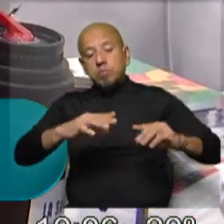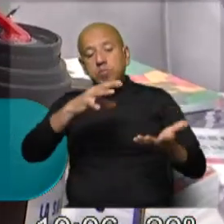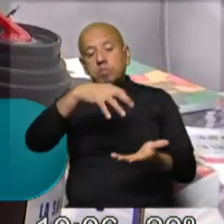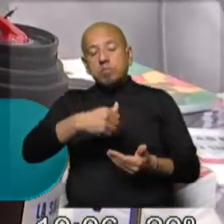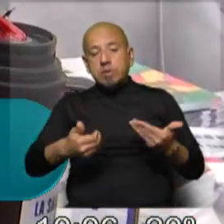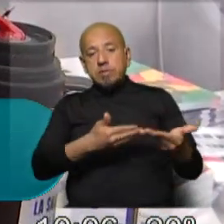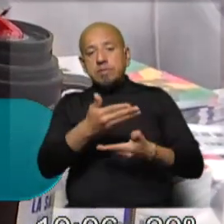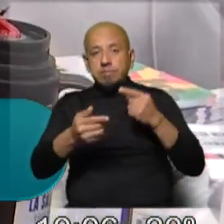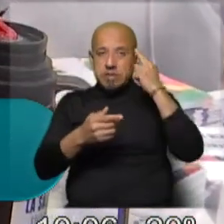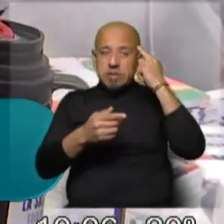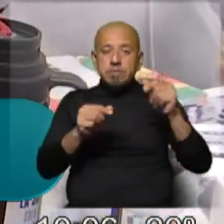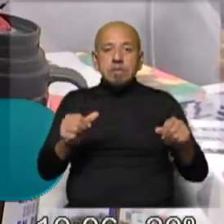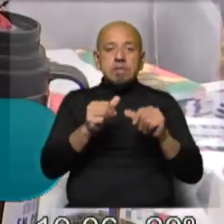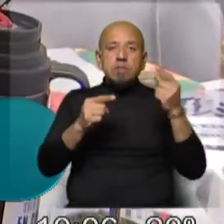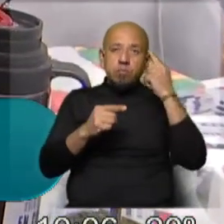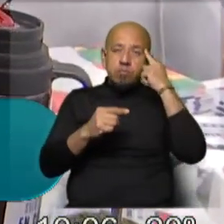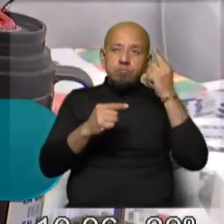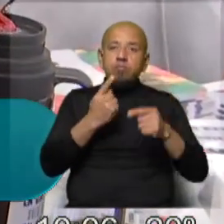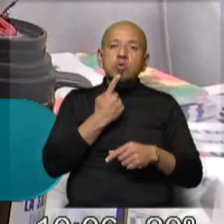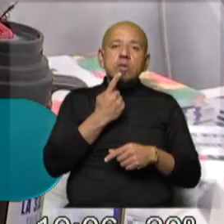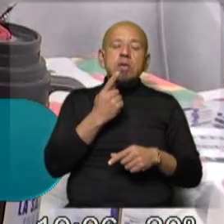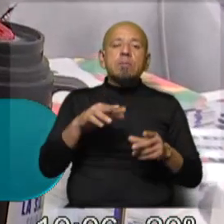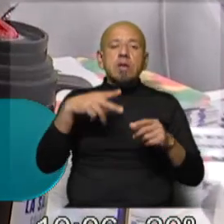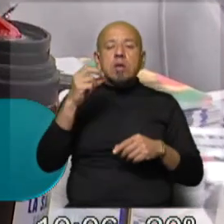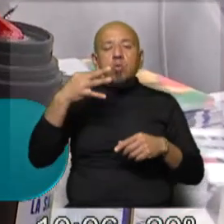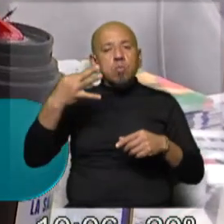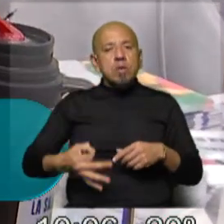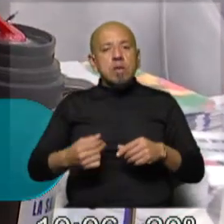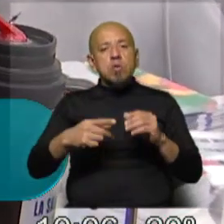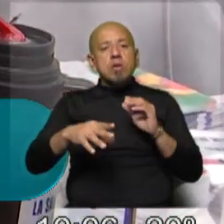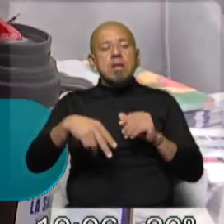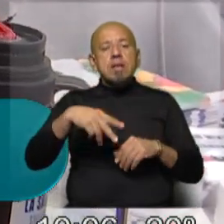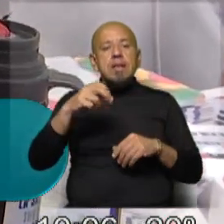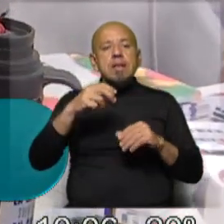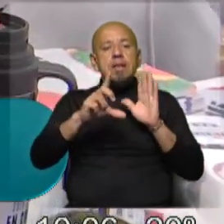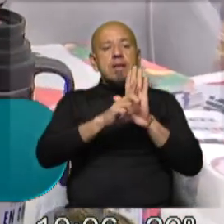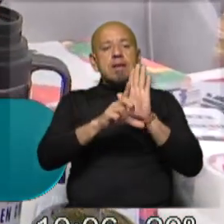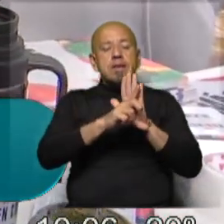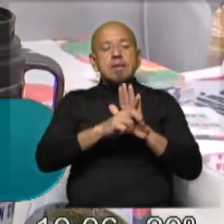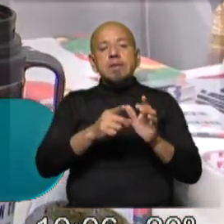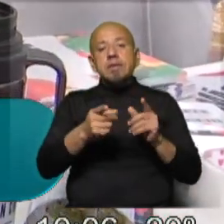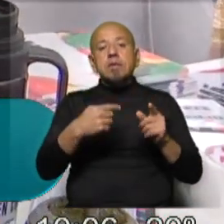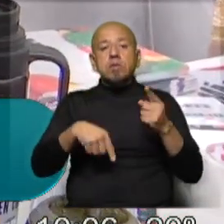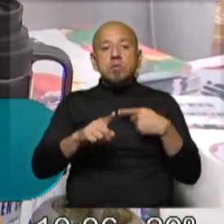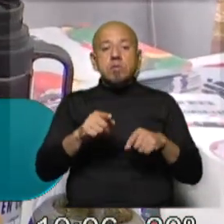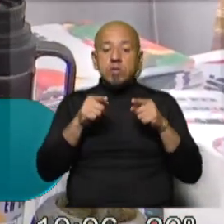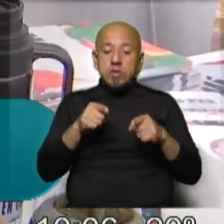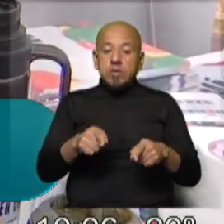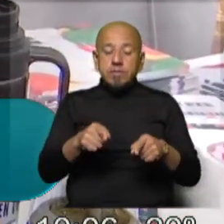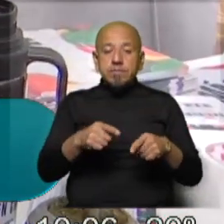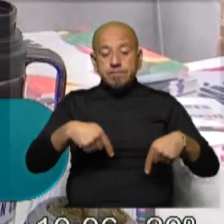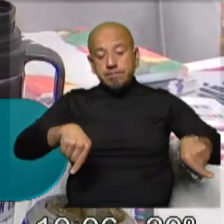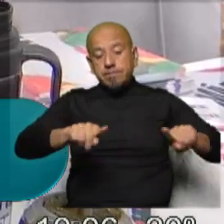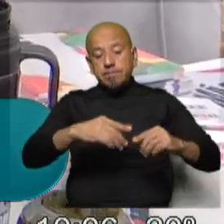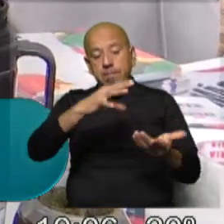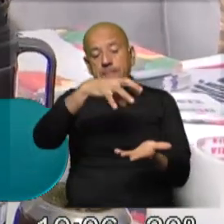la política para cumplir con la ley y para cumplir con el Plan Nacional de Salud Mental, que bueno, que a partir de ese espacio es que se